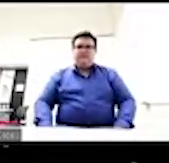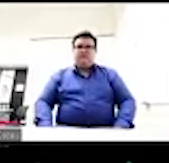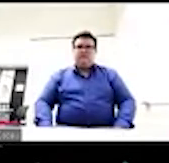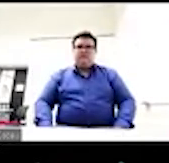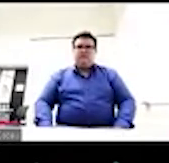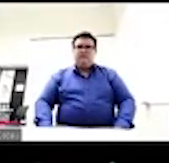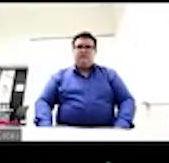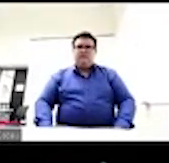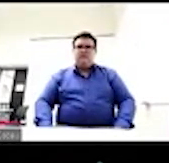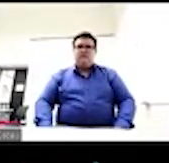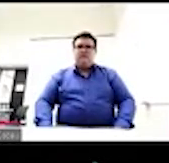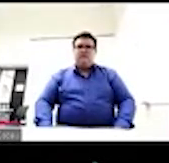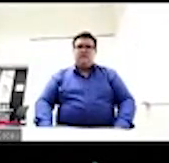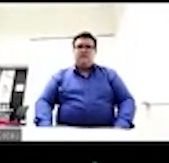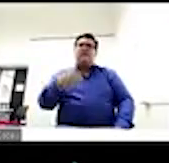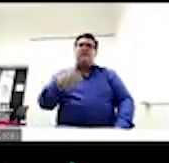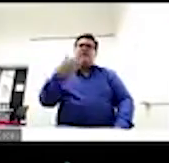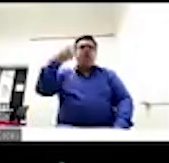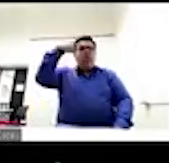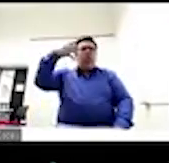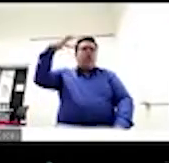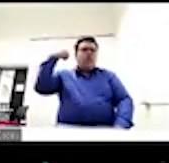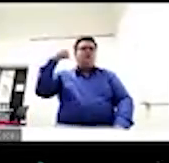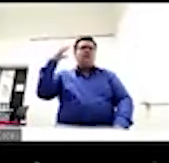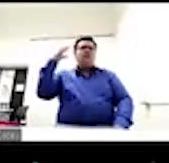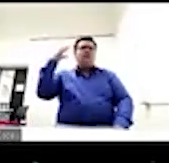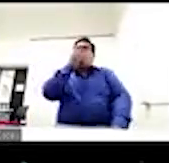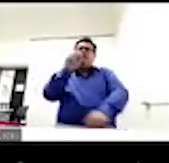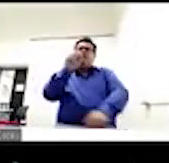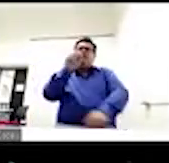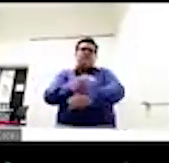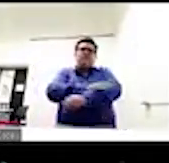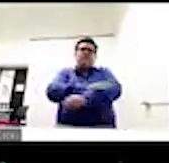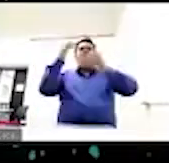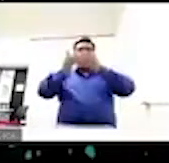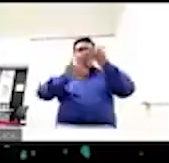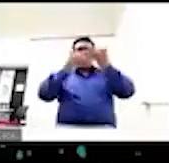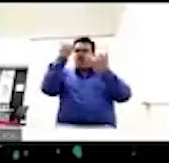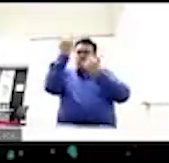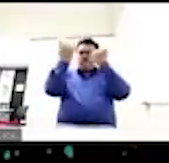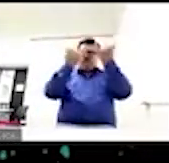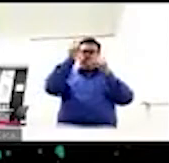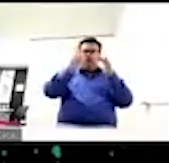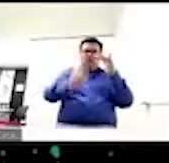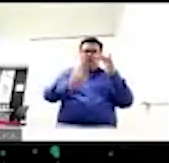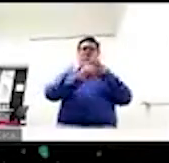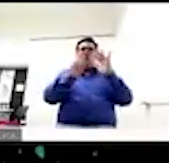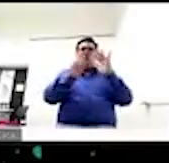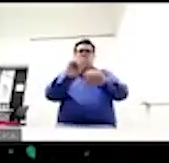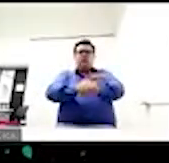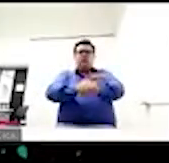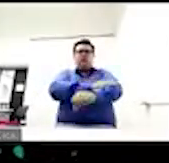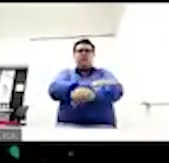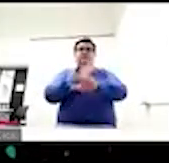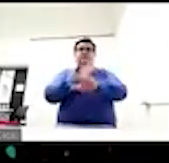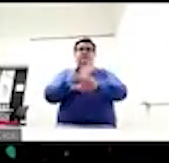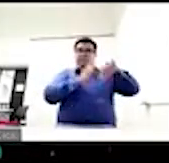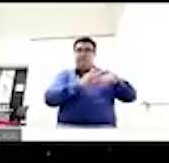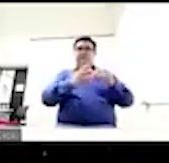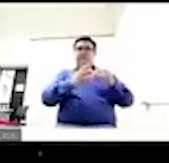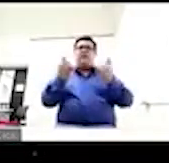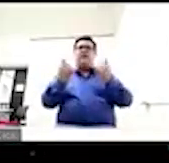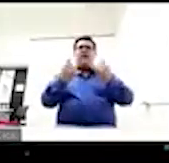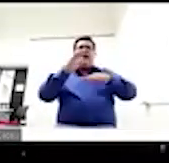Este es un mito precioso que se llama La Cierva y el Jaguar. Ahora sí quisiera hablar del último